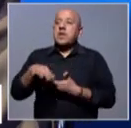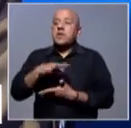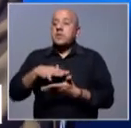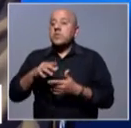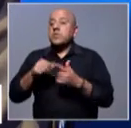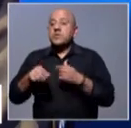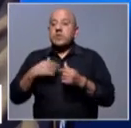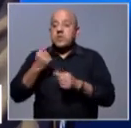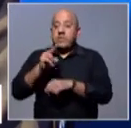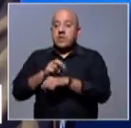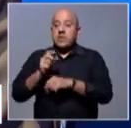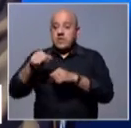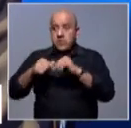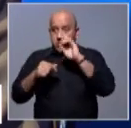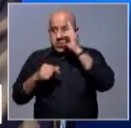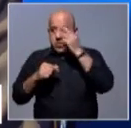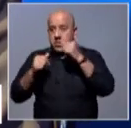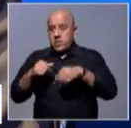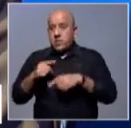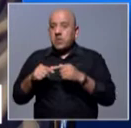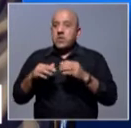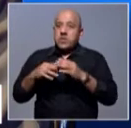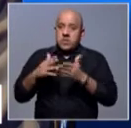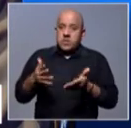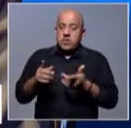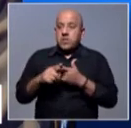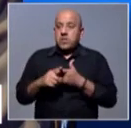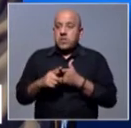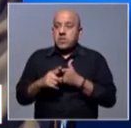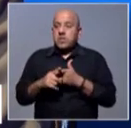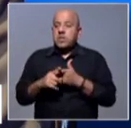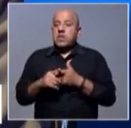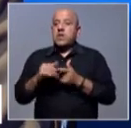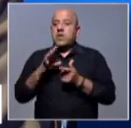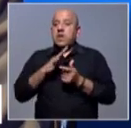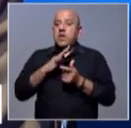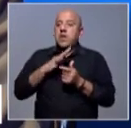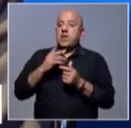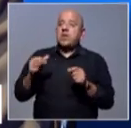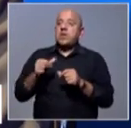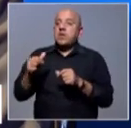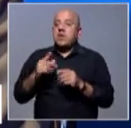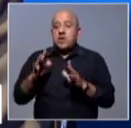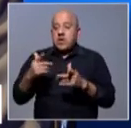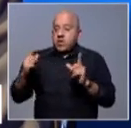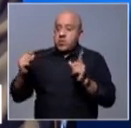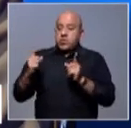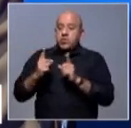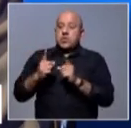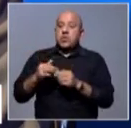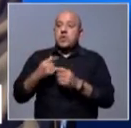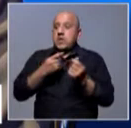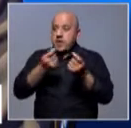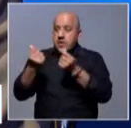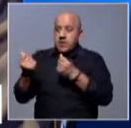fiscal del país notoriamente hay que generar una reducción del gasto para